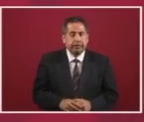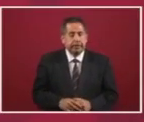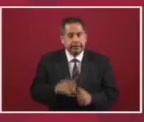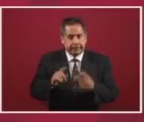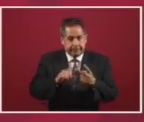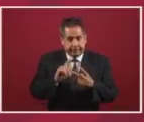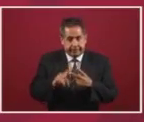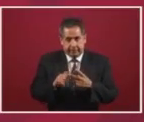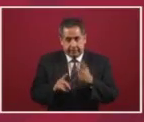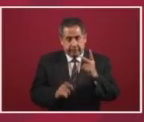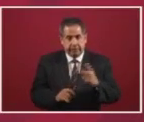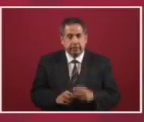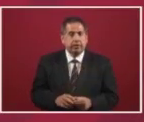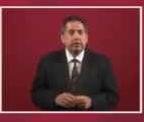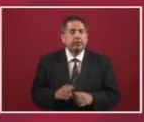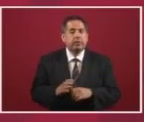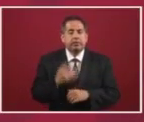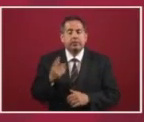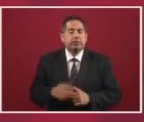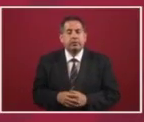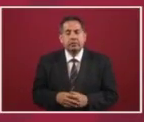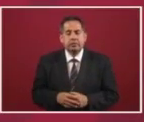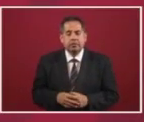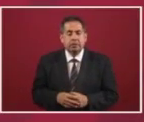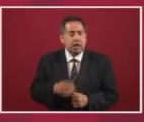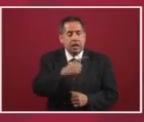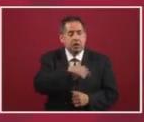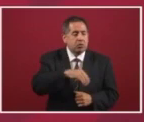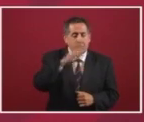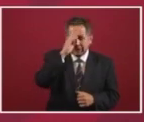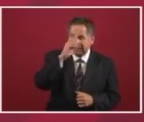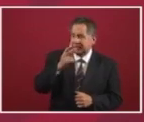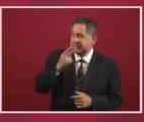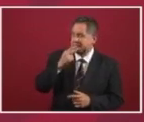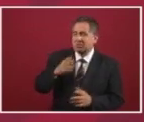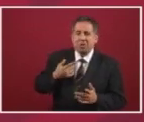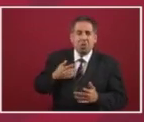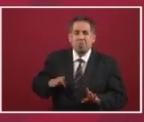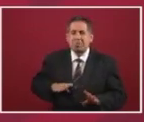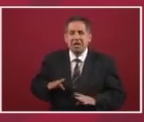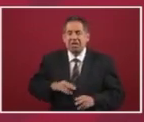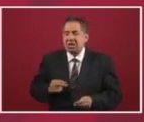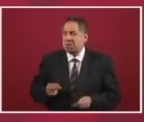segundo, porque no lo consideran rentable.